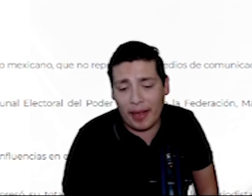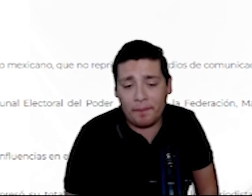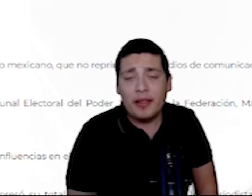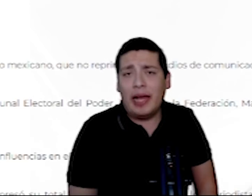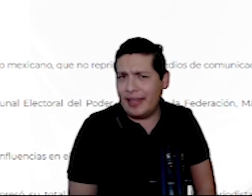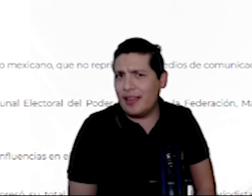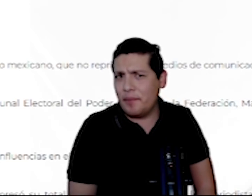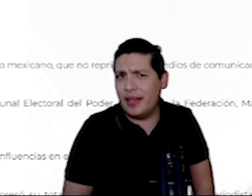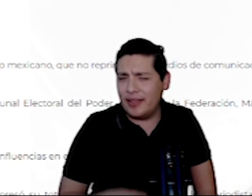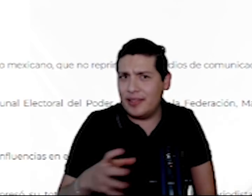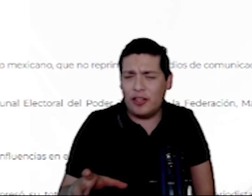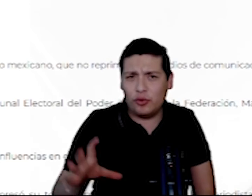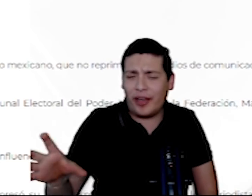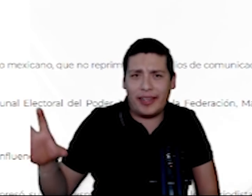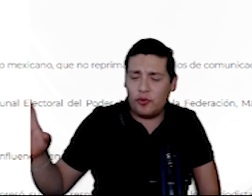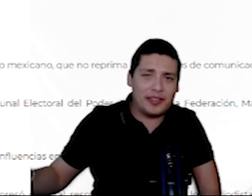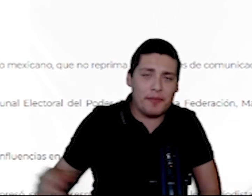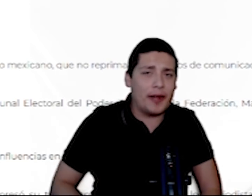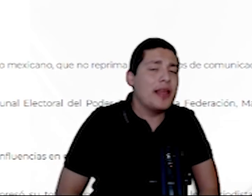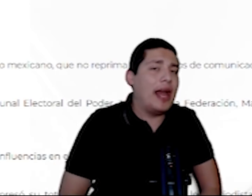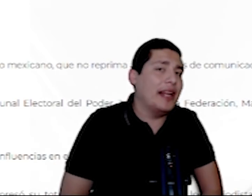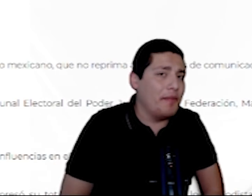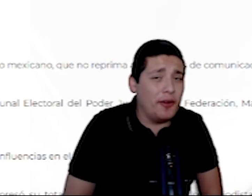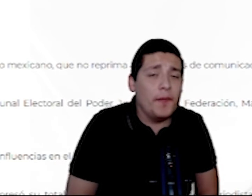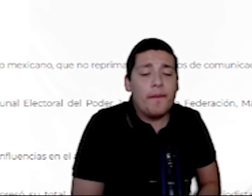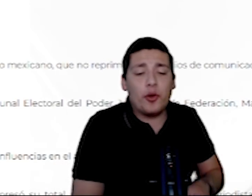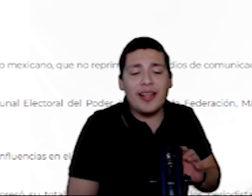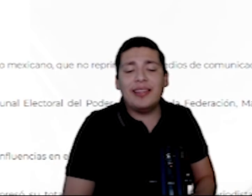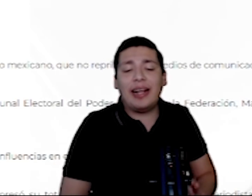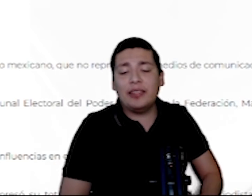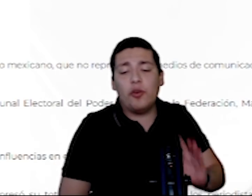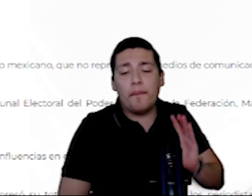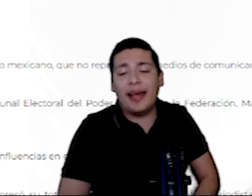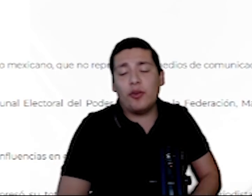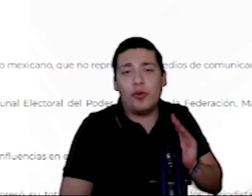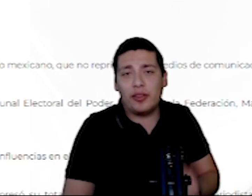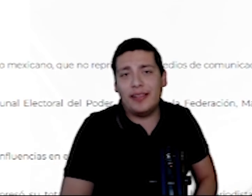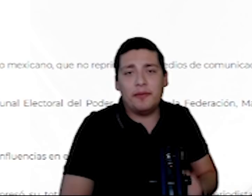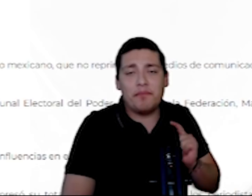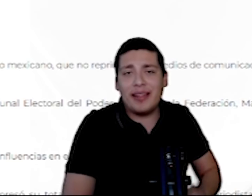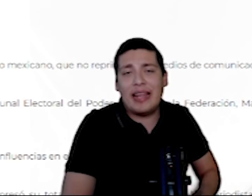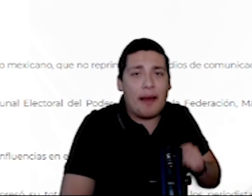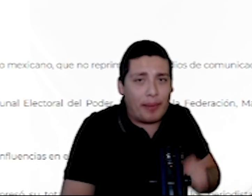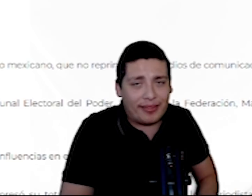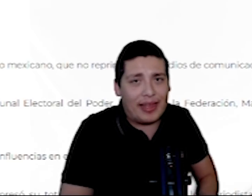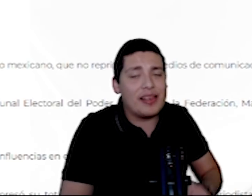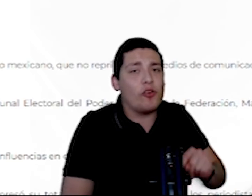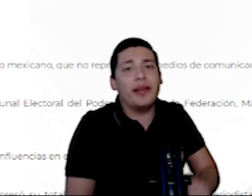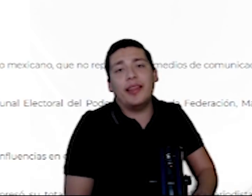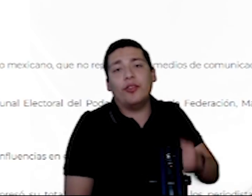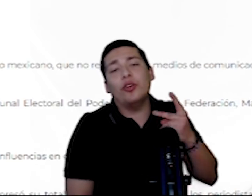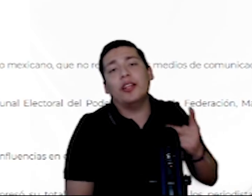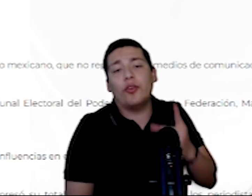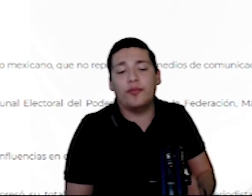PAN, hay que también ser sinceros. Nunca hay que subestimar al enemigo. Pero en este caso, Marco Cortés mete la pata